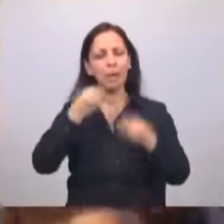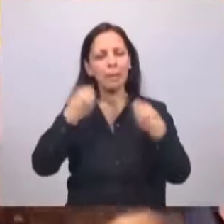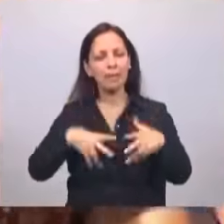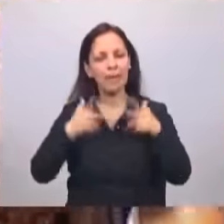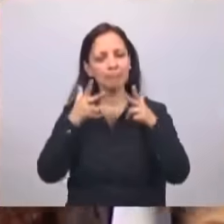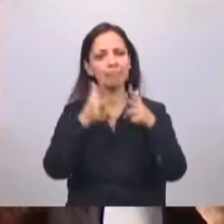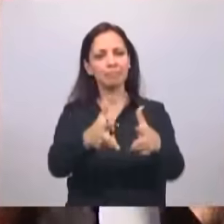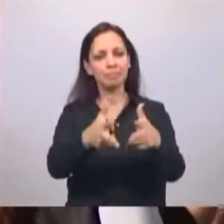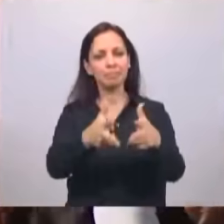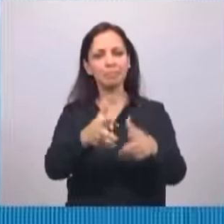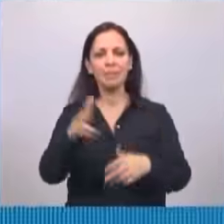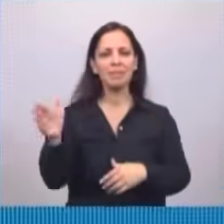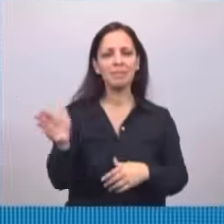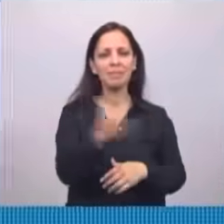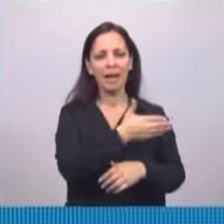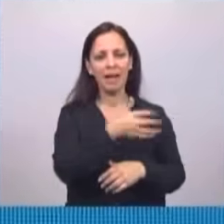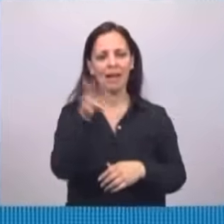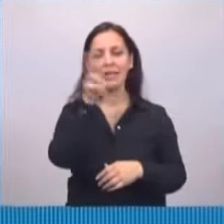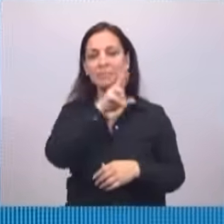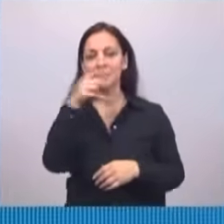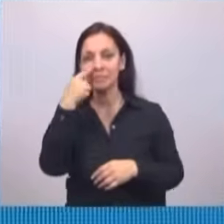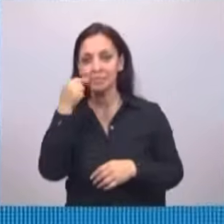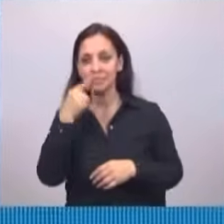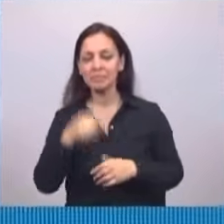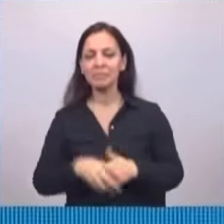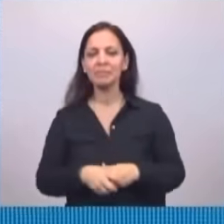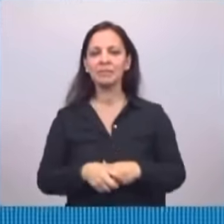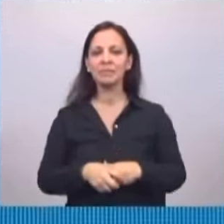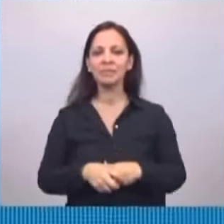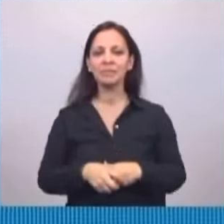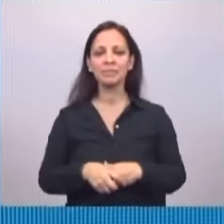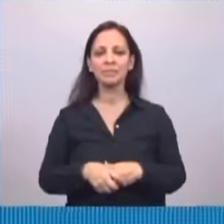diciéndoles a todos y a todas,